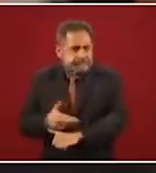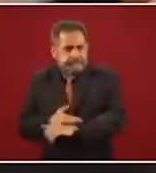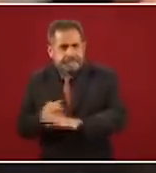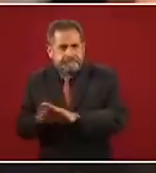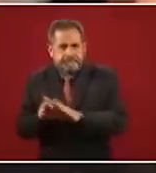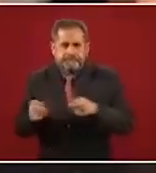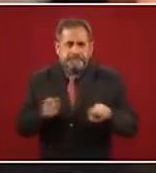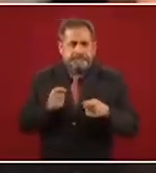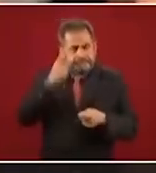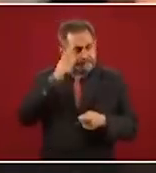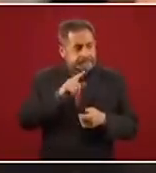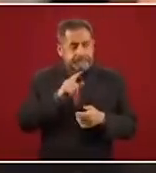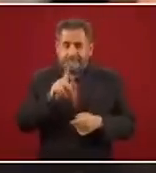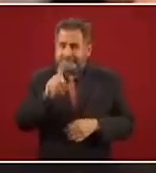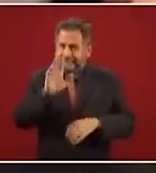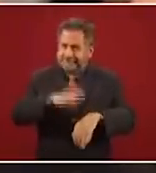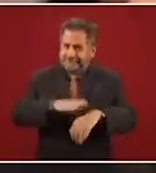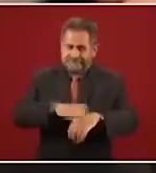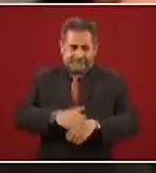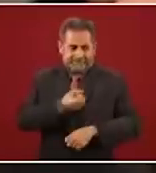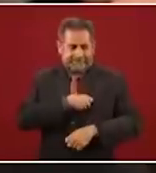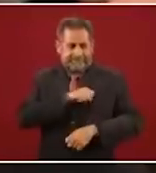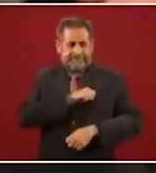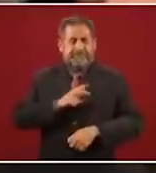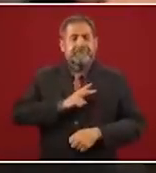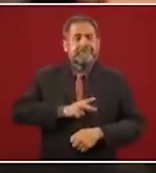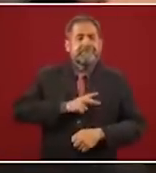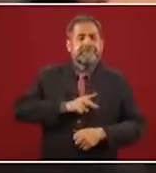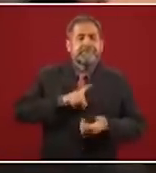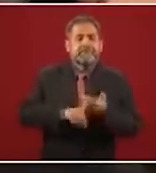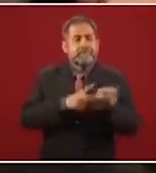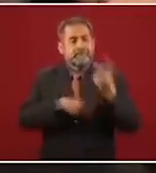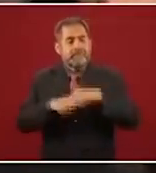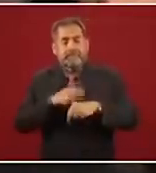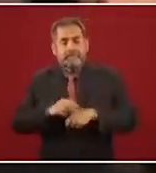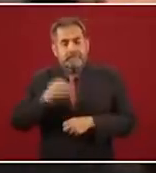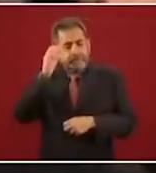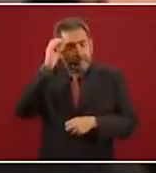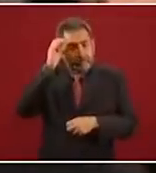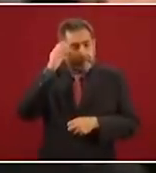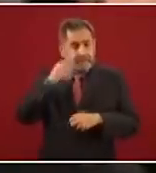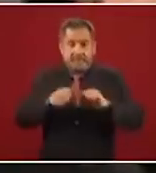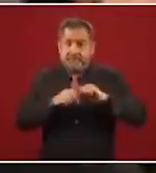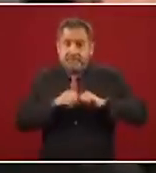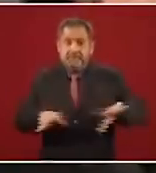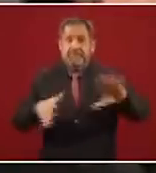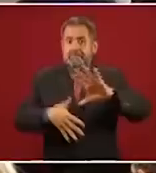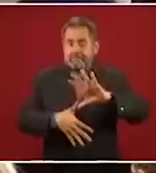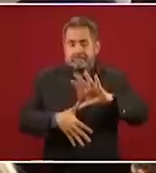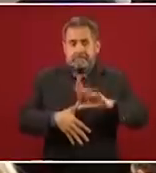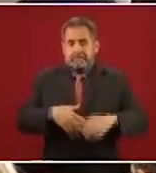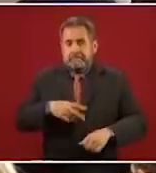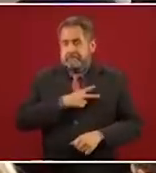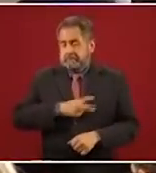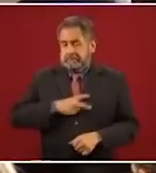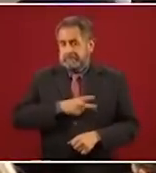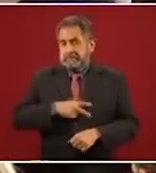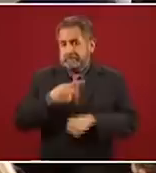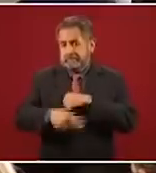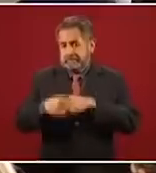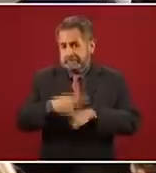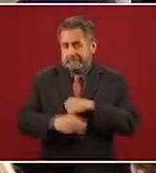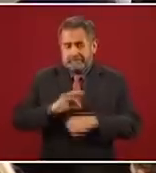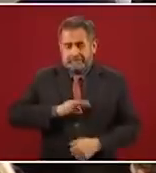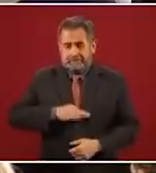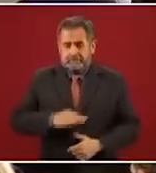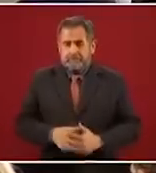de control sanitario por este virus de China que ya está en América presente también? Pues sí, ese es